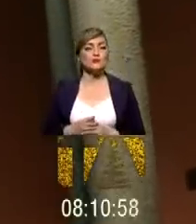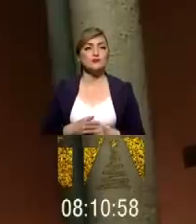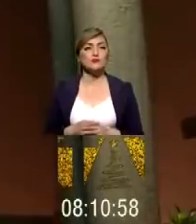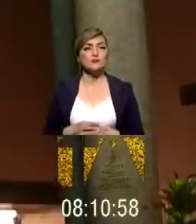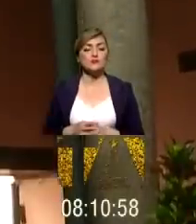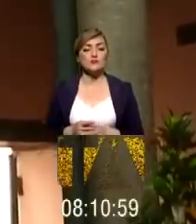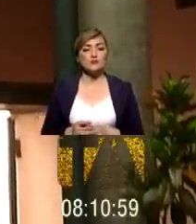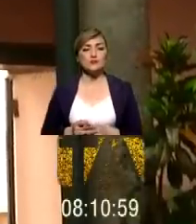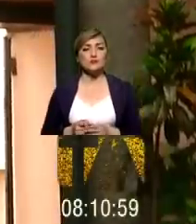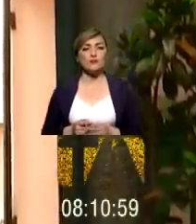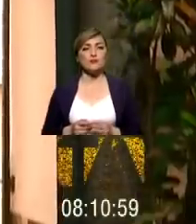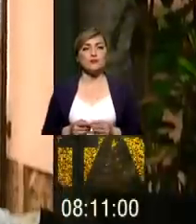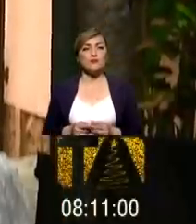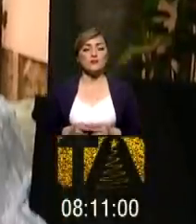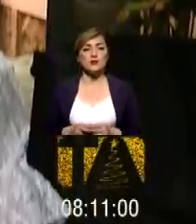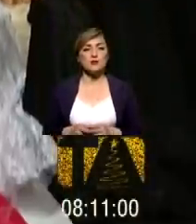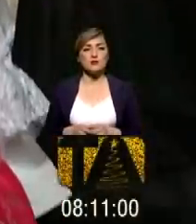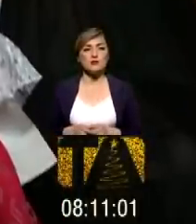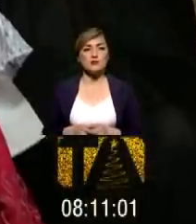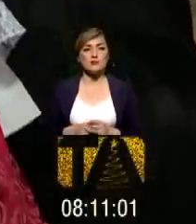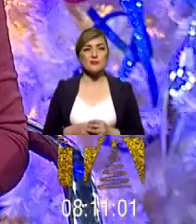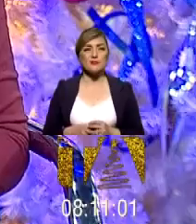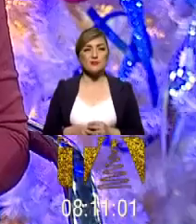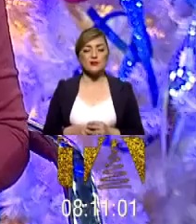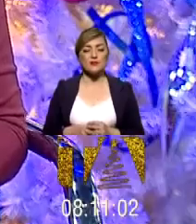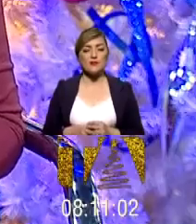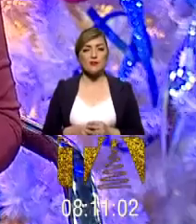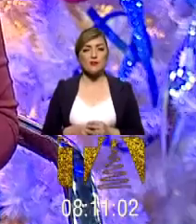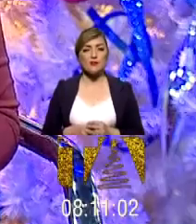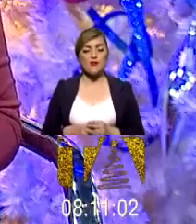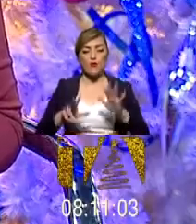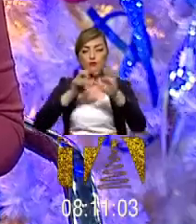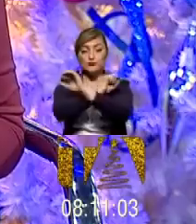de una respuesta. En Quito, Stephanie Paz, 24 horas.